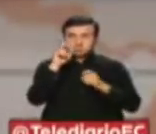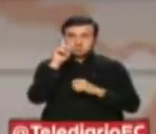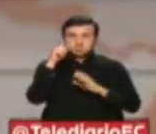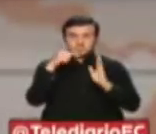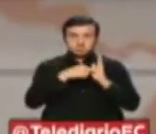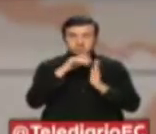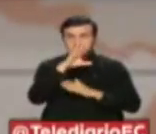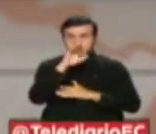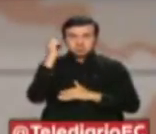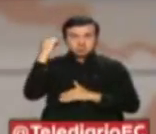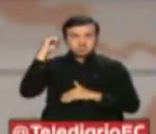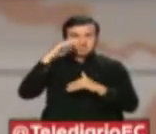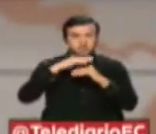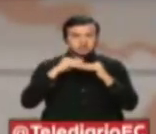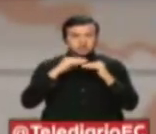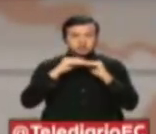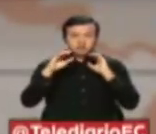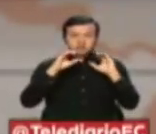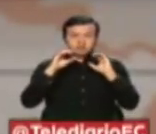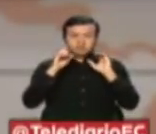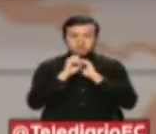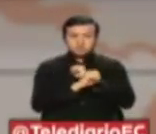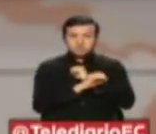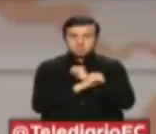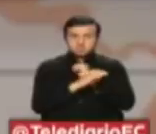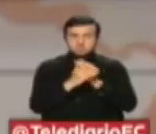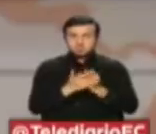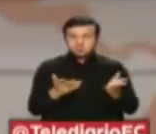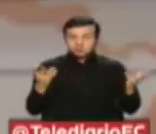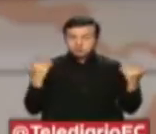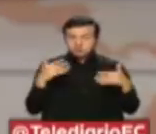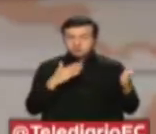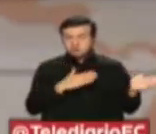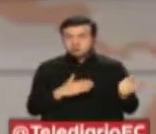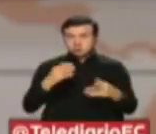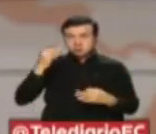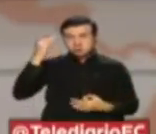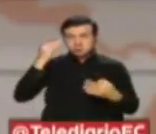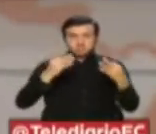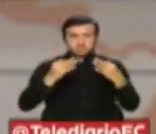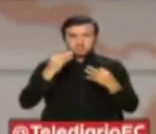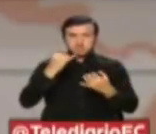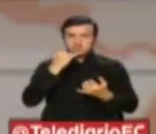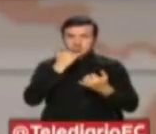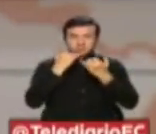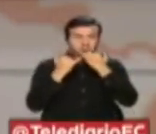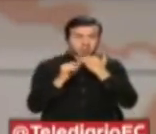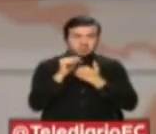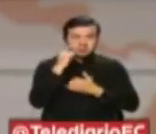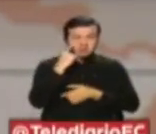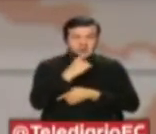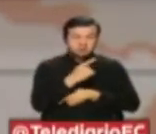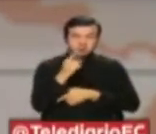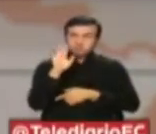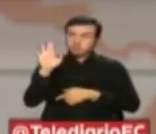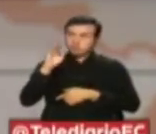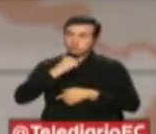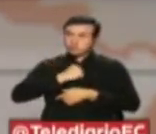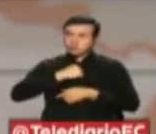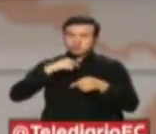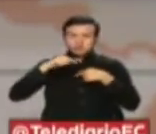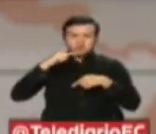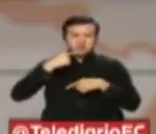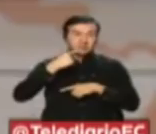1.500 millones de dólares en comunicación y propaganda y que ha sido juzgado por algo pequeño entonces su propio jefe lo